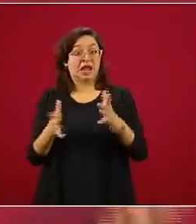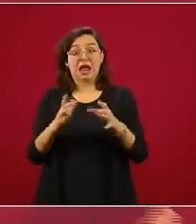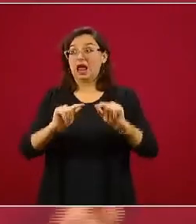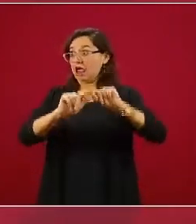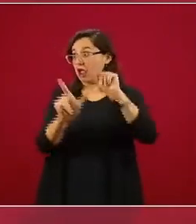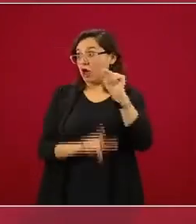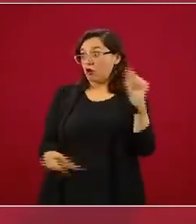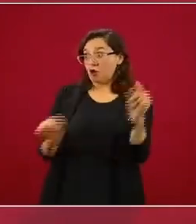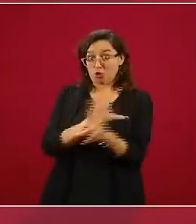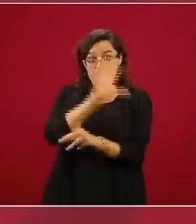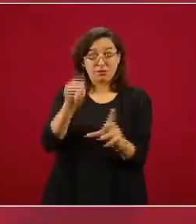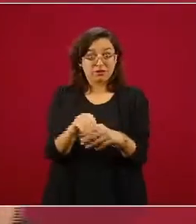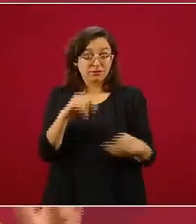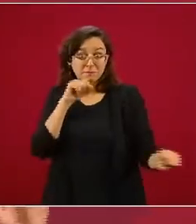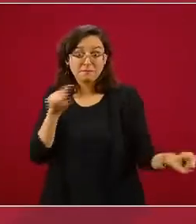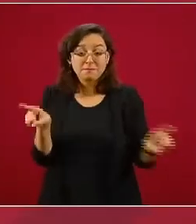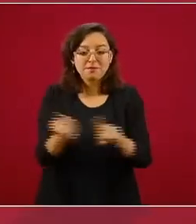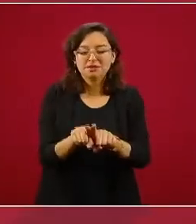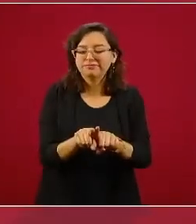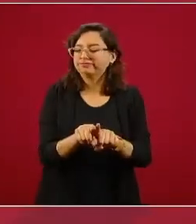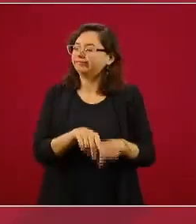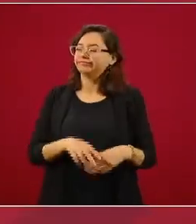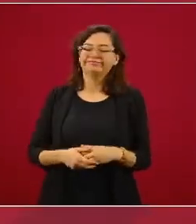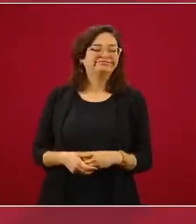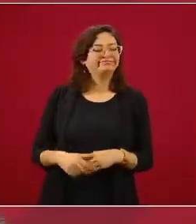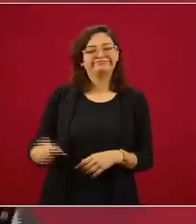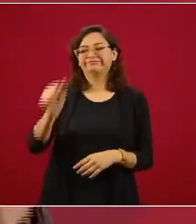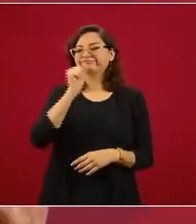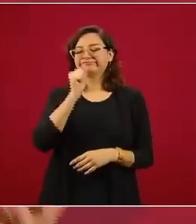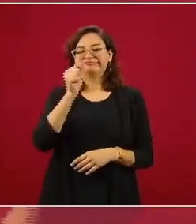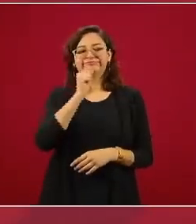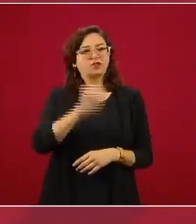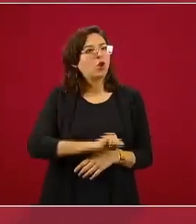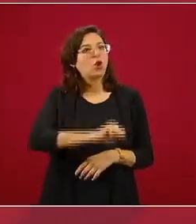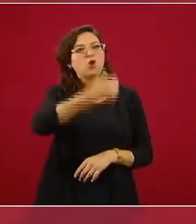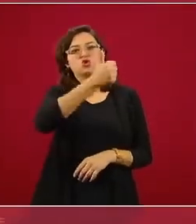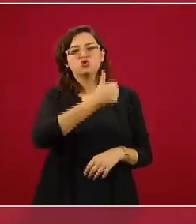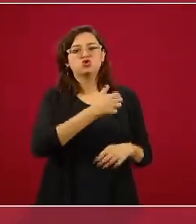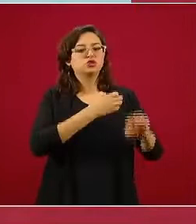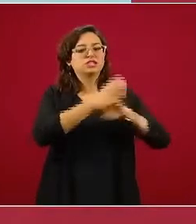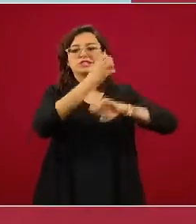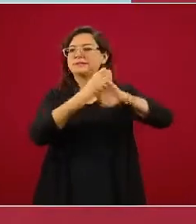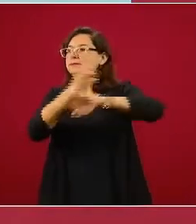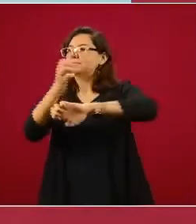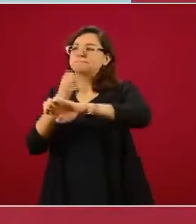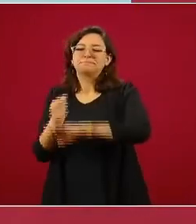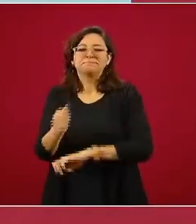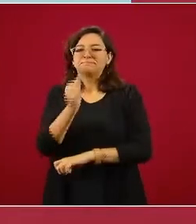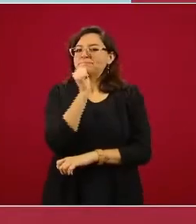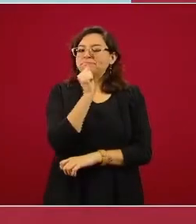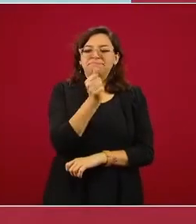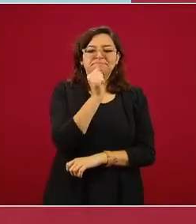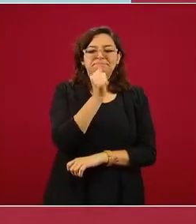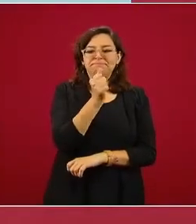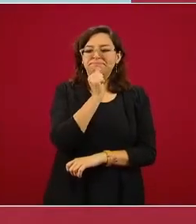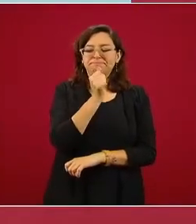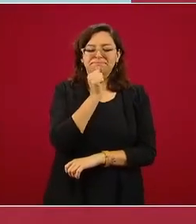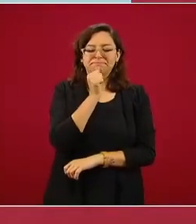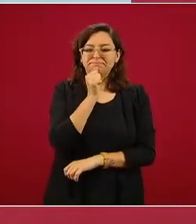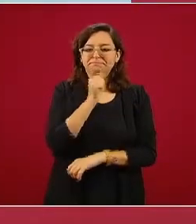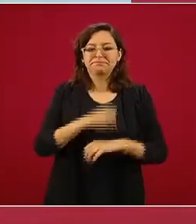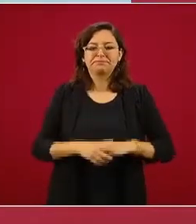en el conjunto del país haya llegado a su pico máximo y esté en descenso. No es el caso, no es el